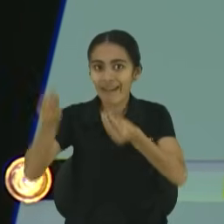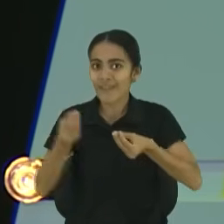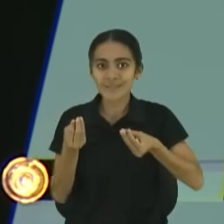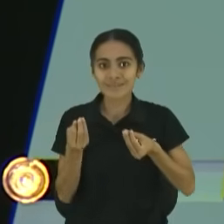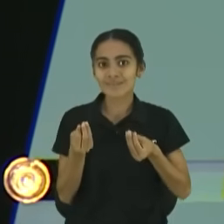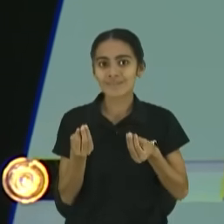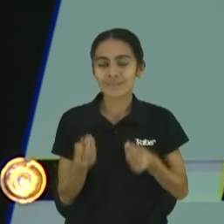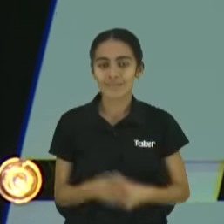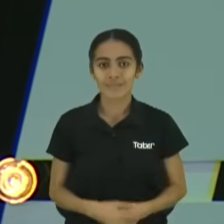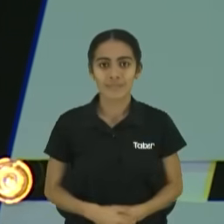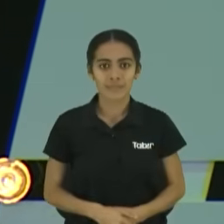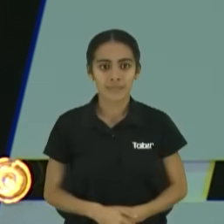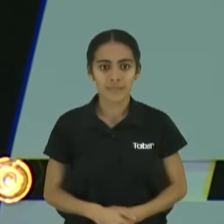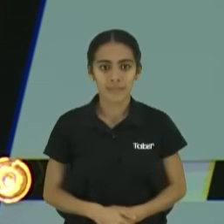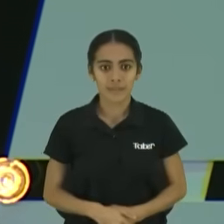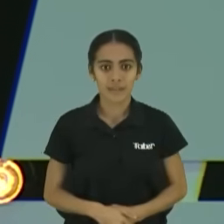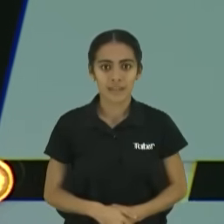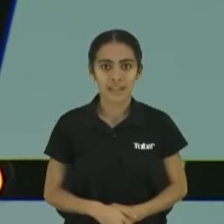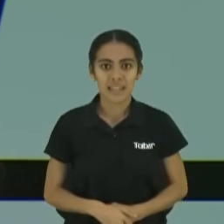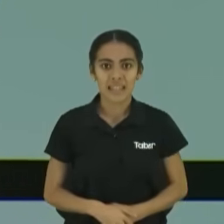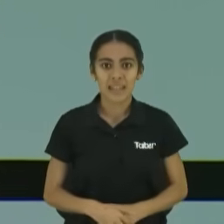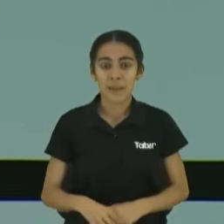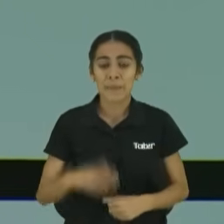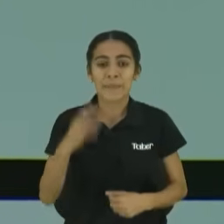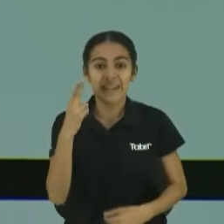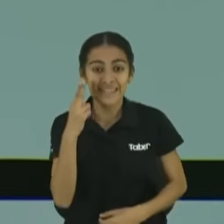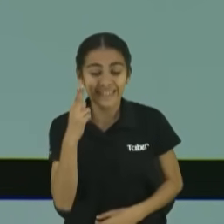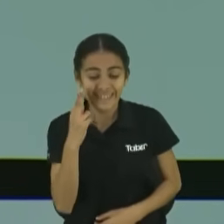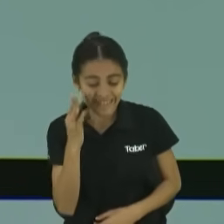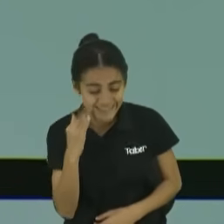¿Y saben qué es lo más chistoso? Es un gran salvaje, hermano.